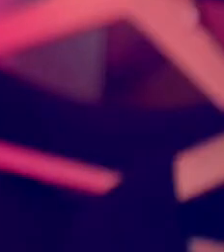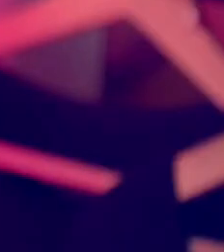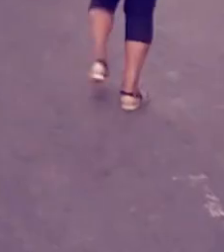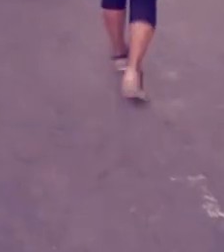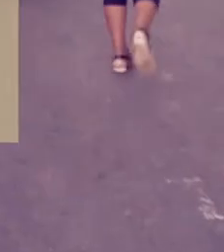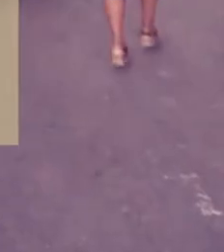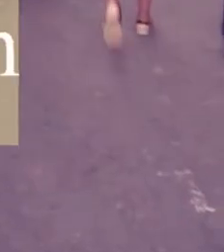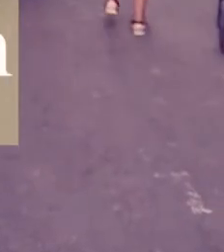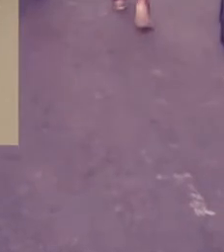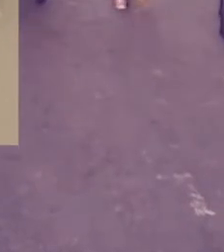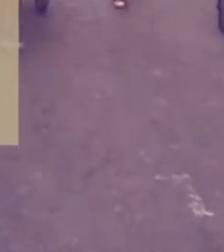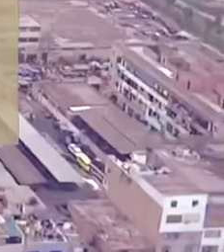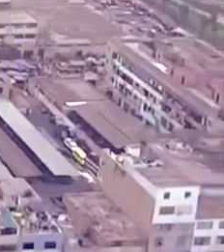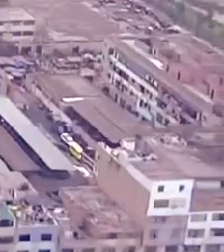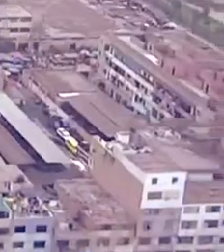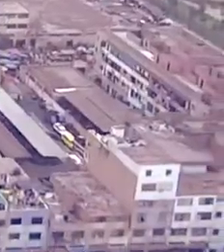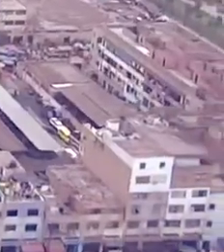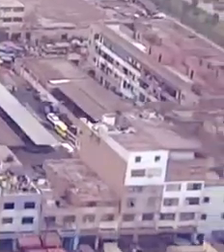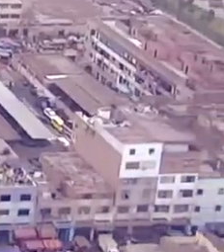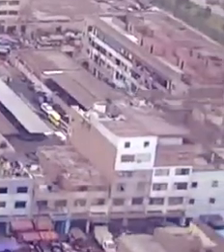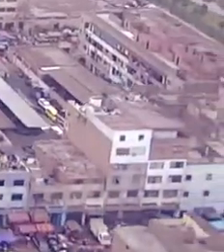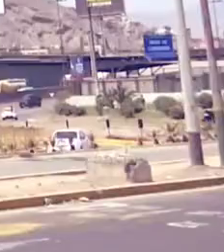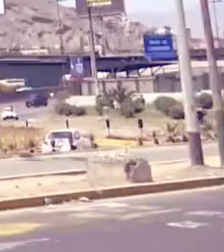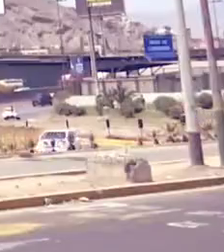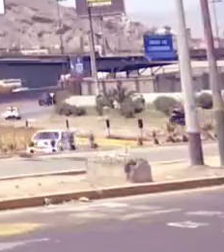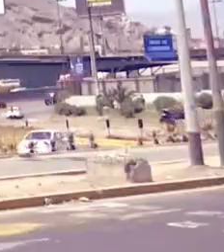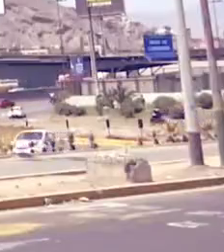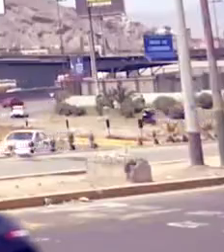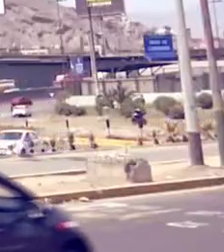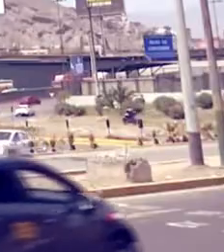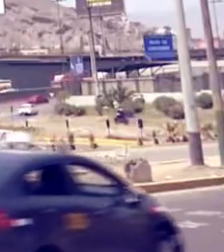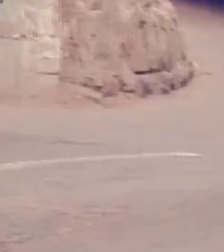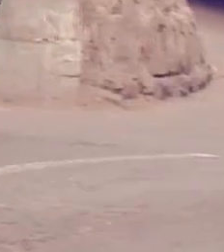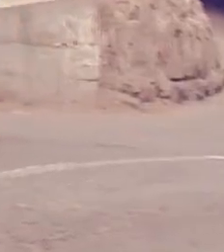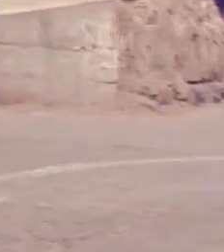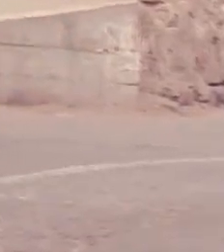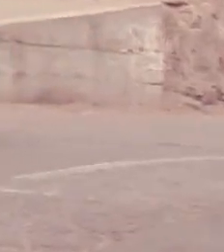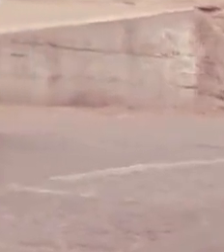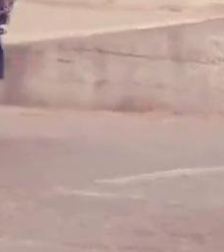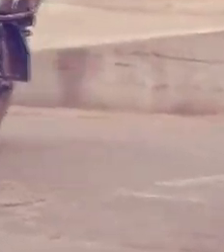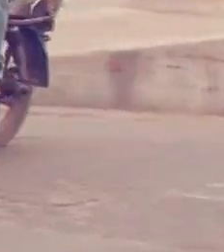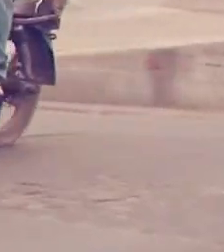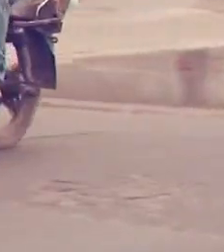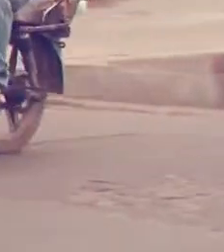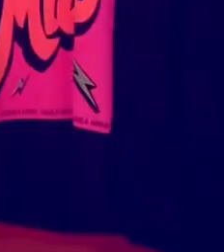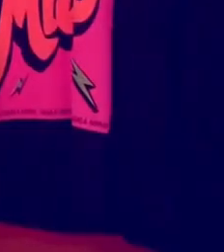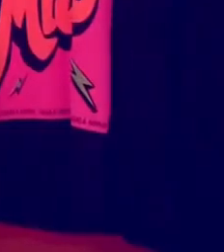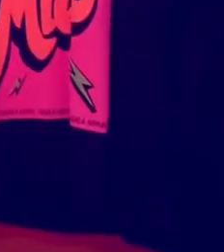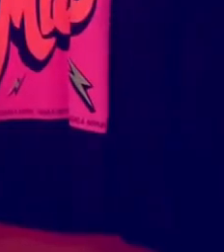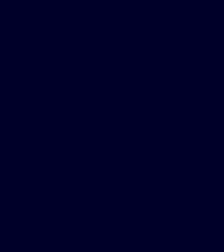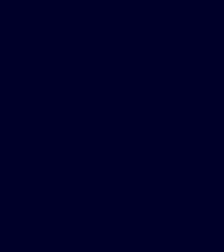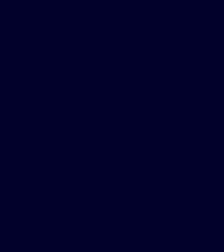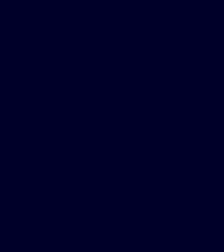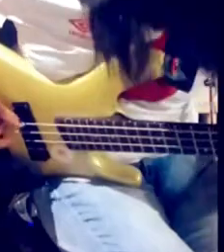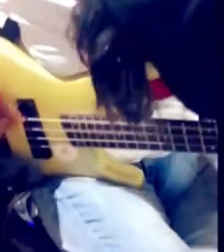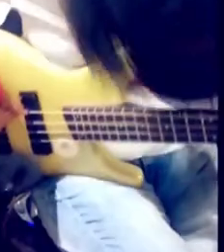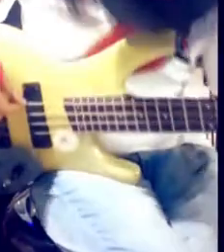Lo chicha es básicamente el producto del migrante provinciano al tratar de adaptarse a una ciudad que no quería estar preparada para